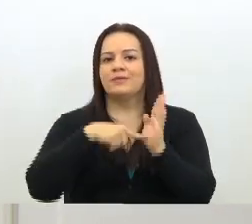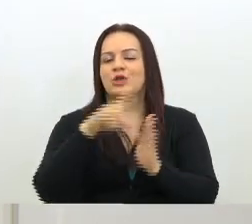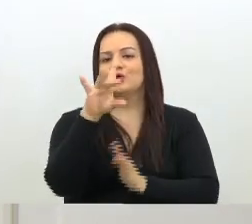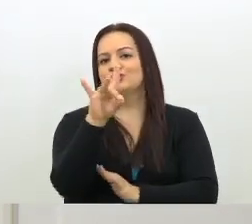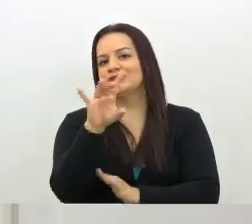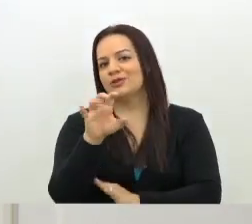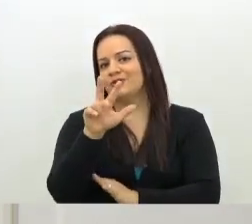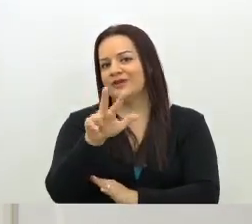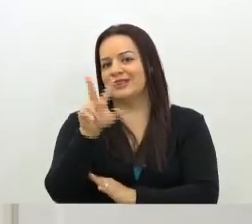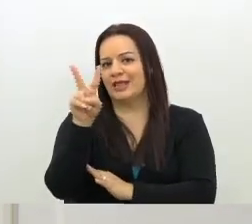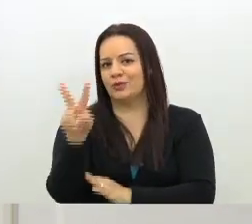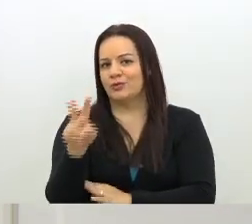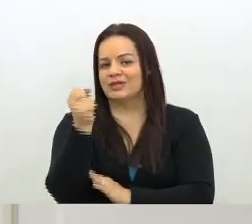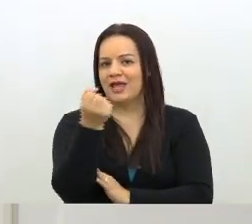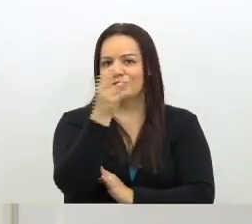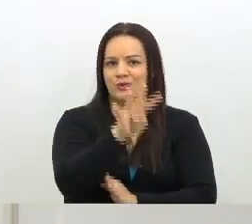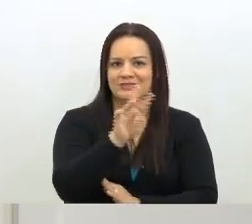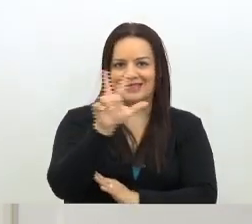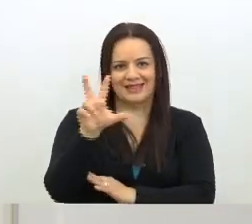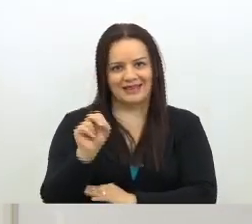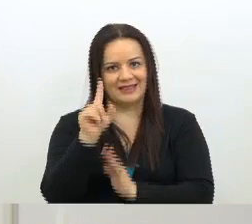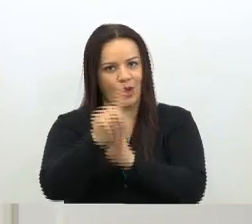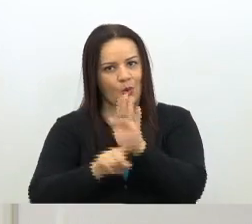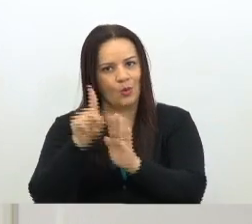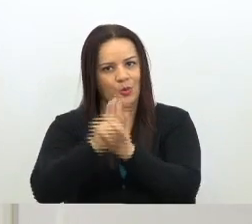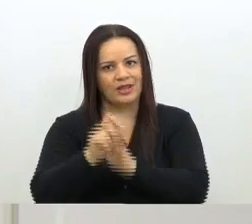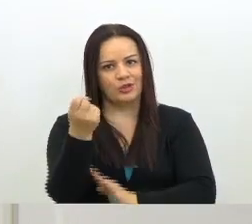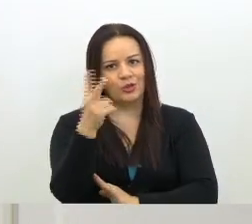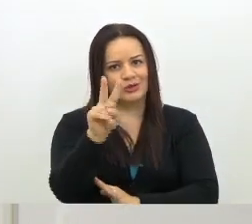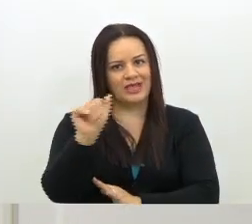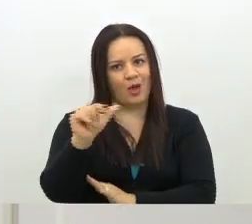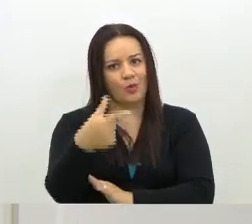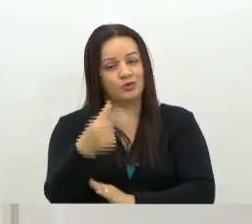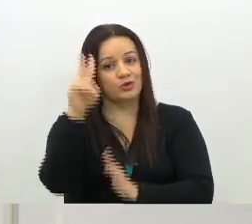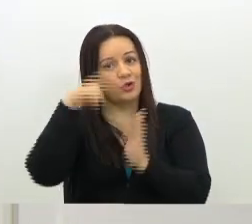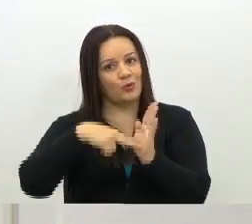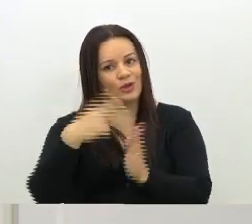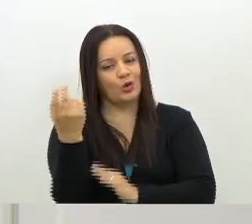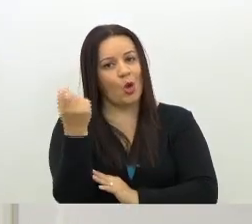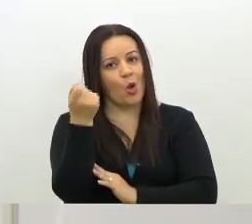2011-10.832 de las 14:30 horas del 12 de agosto del 2011.